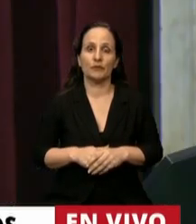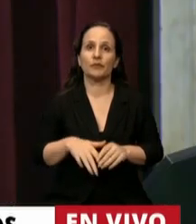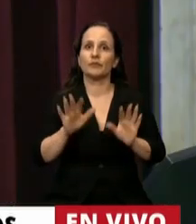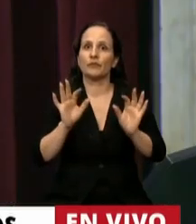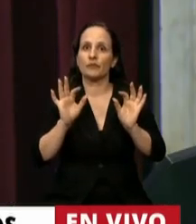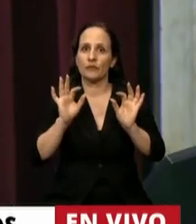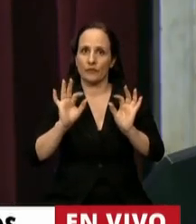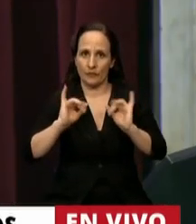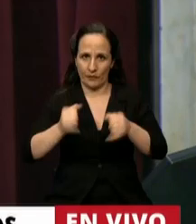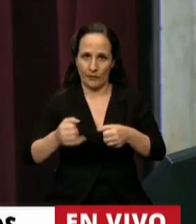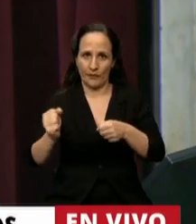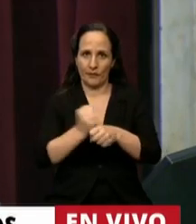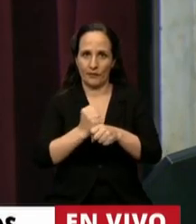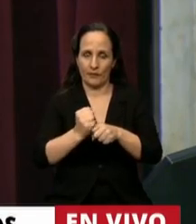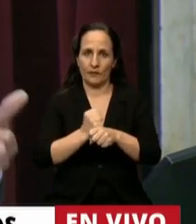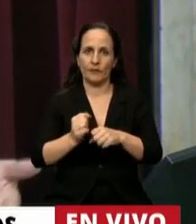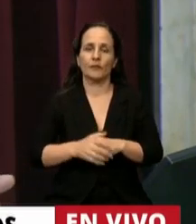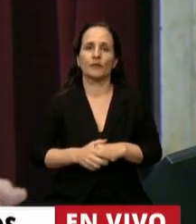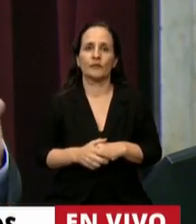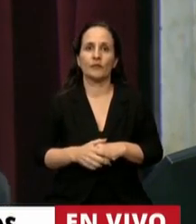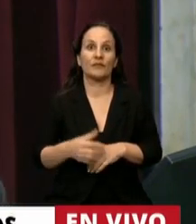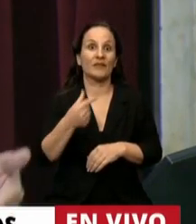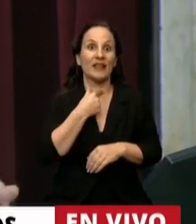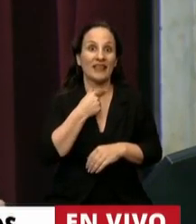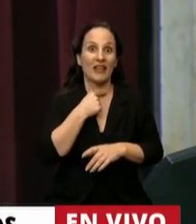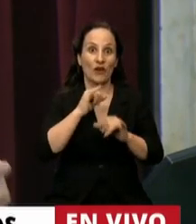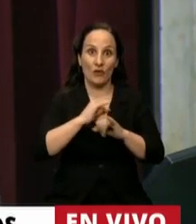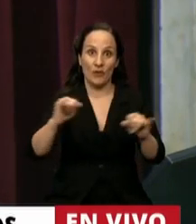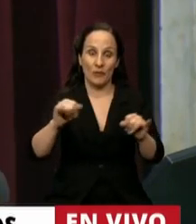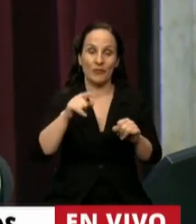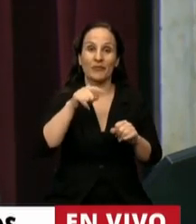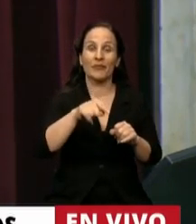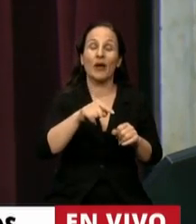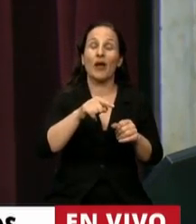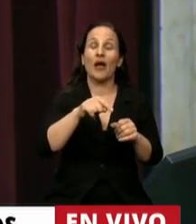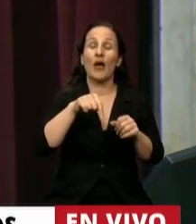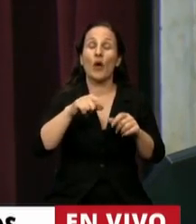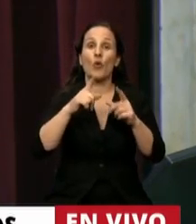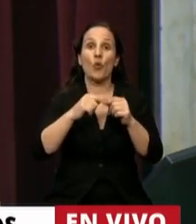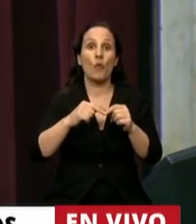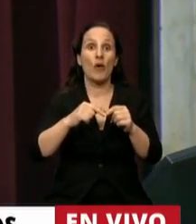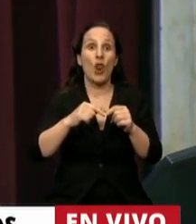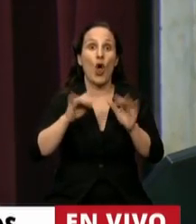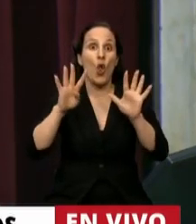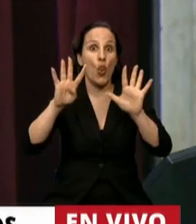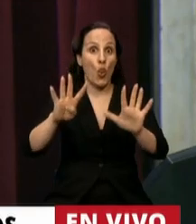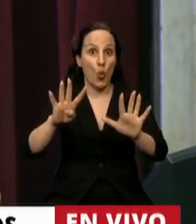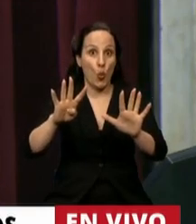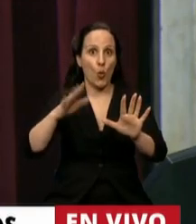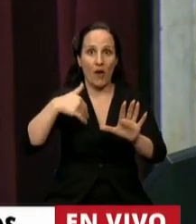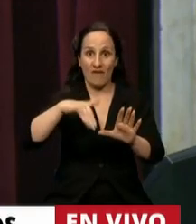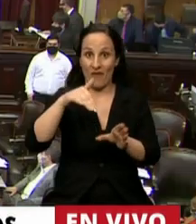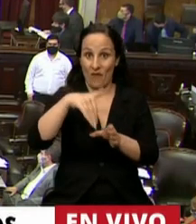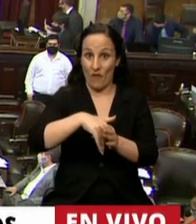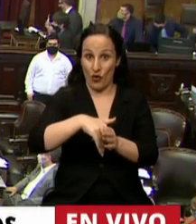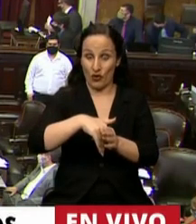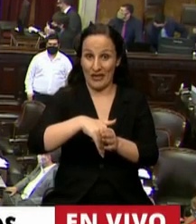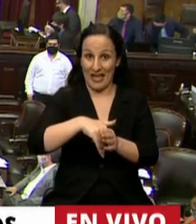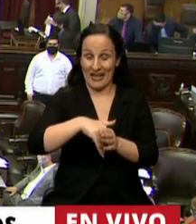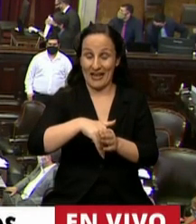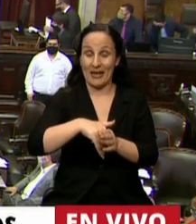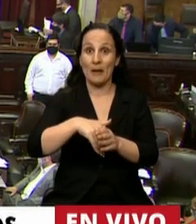Resulta afirmativo. Quiero recordarles que el renumerado artículo 9º lo vamos a votar ahora, pero lo